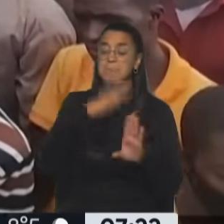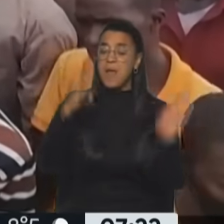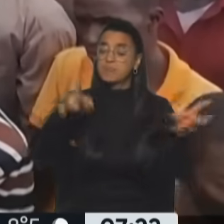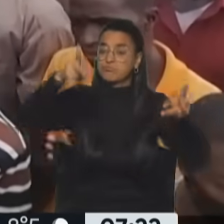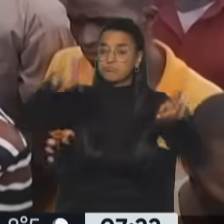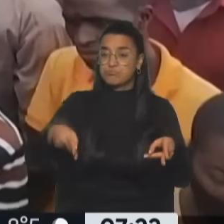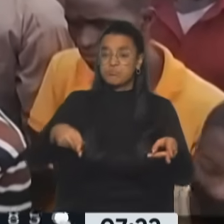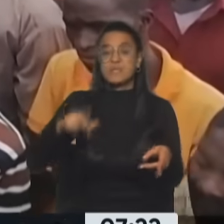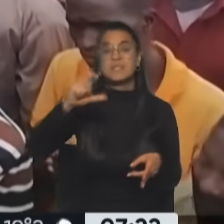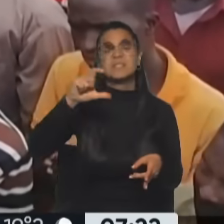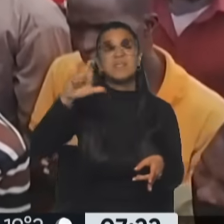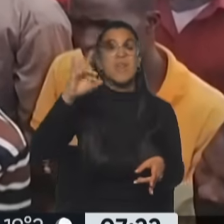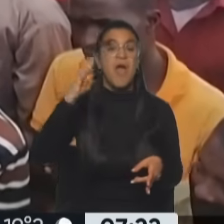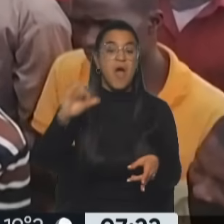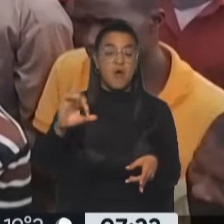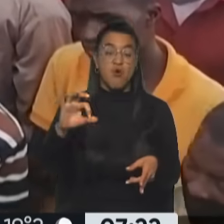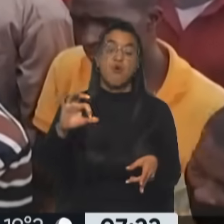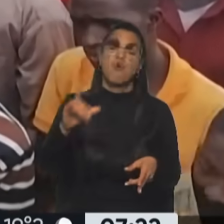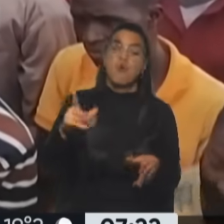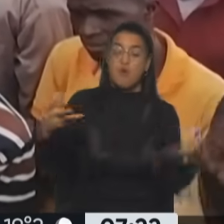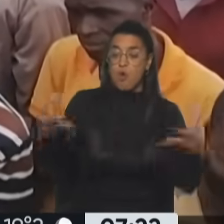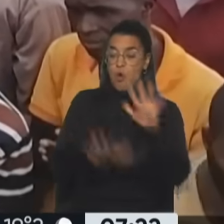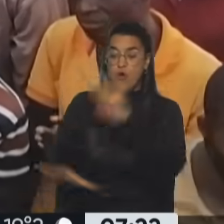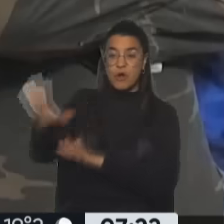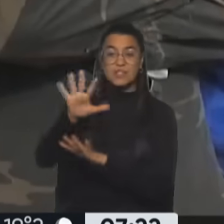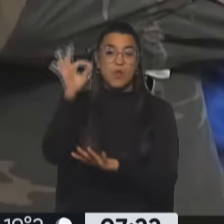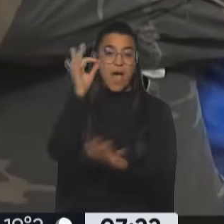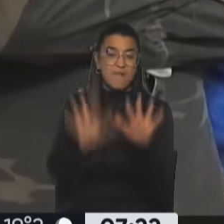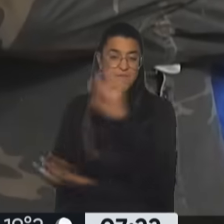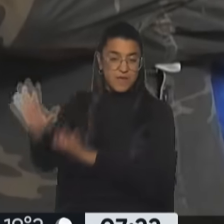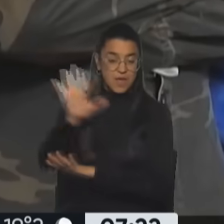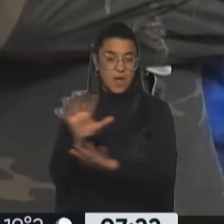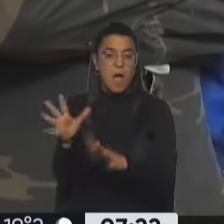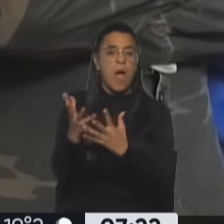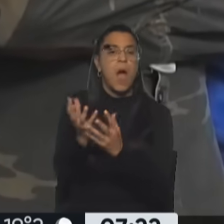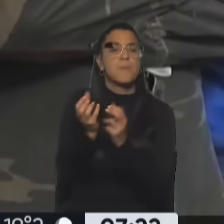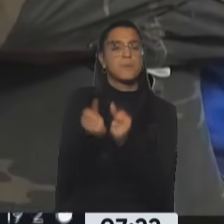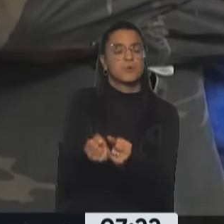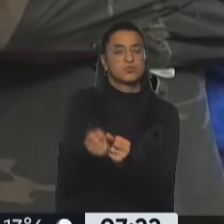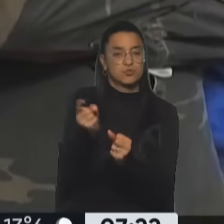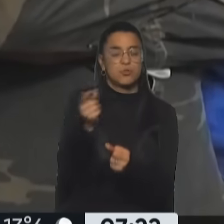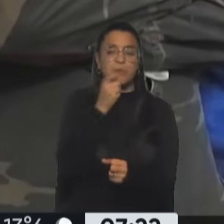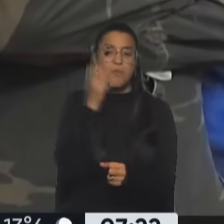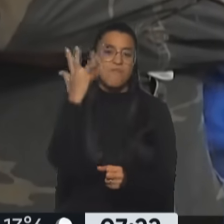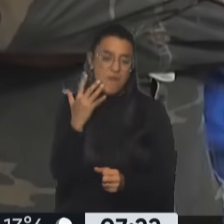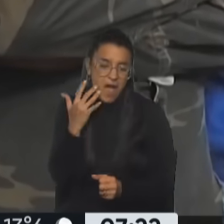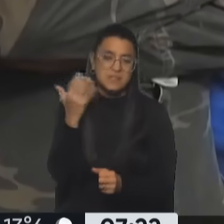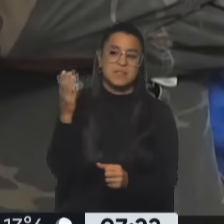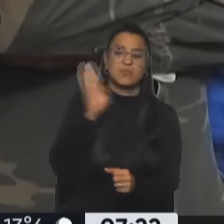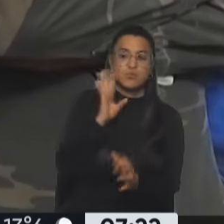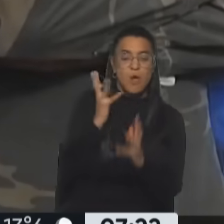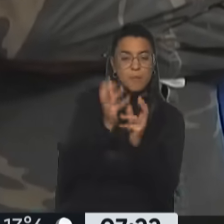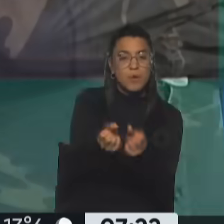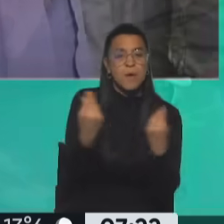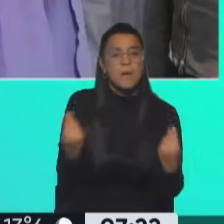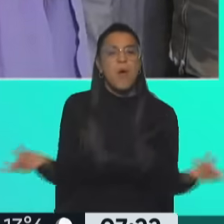por la CDAO, esta Organización de Países de África Occidental, respaldada por potencias como Francia y Estados Unidos, para